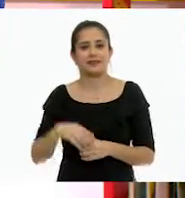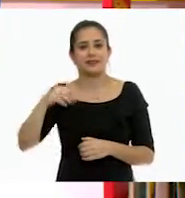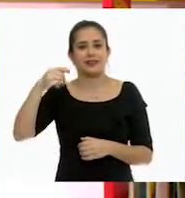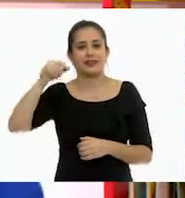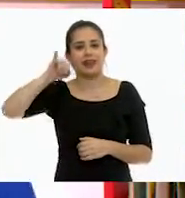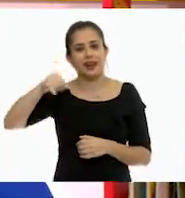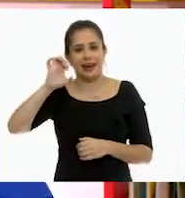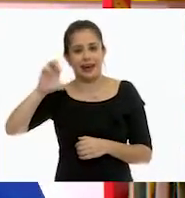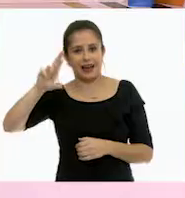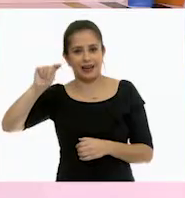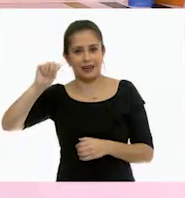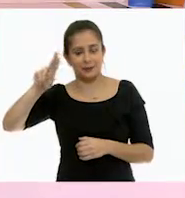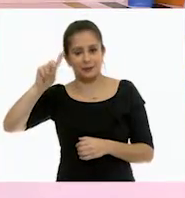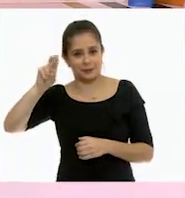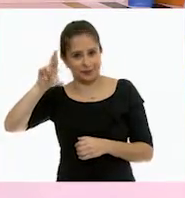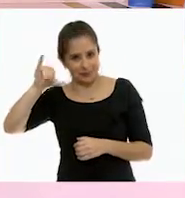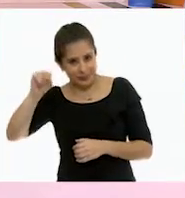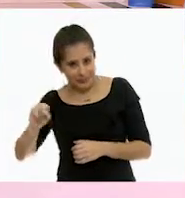Gertrudis.